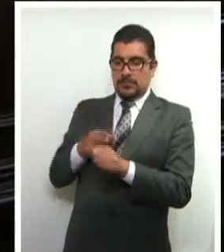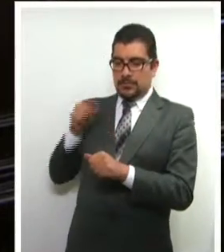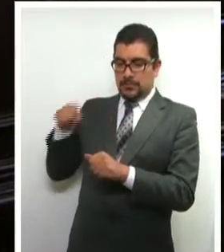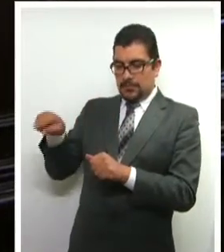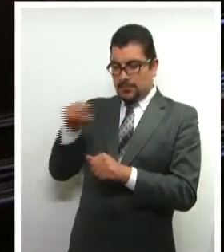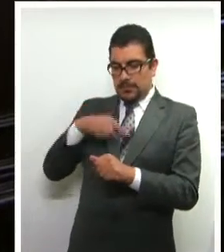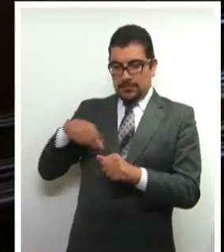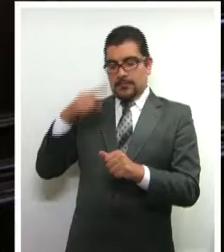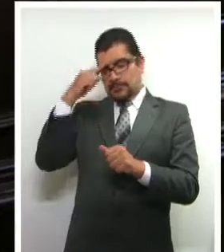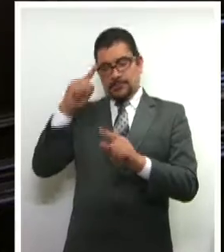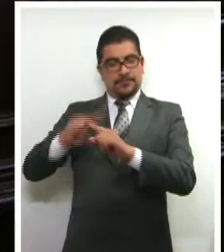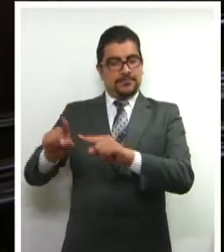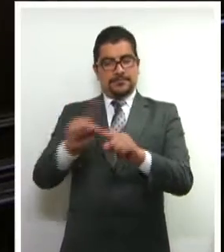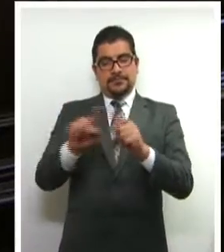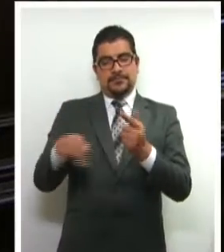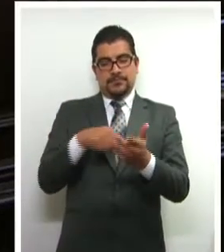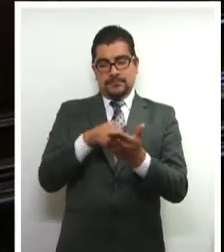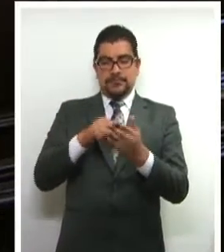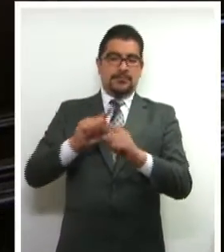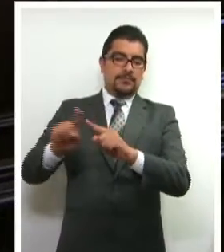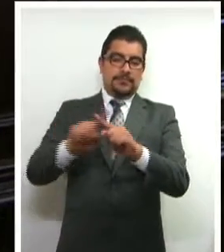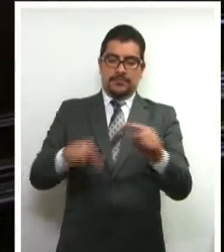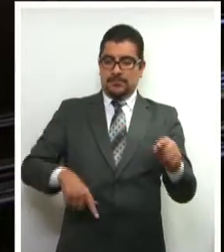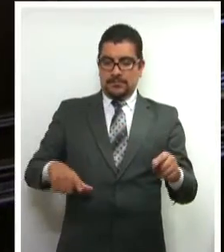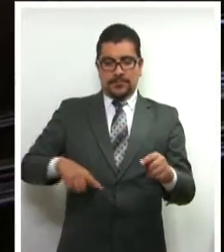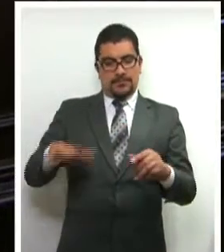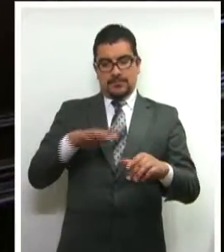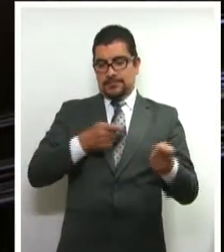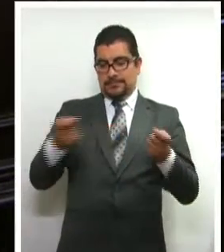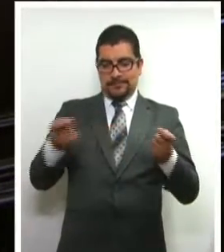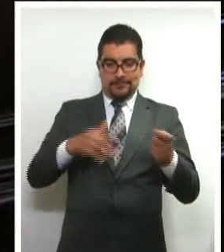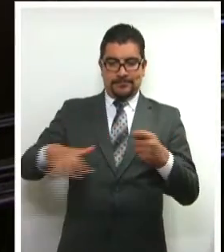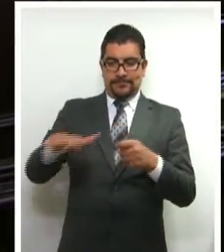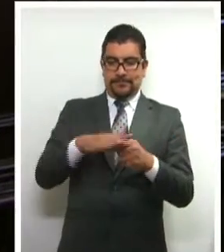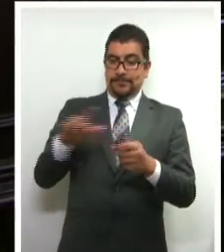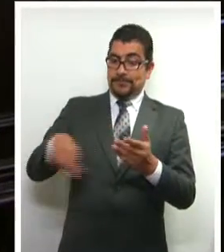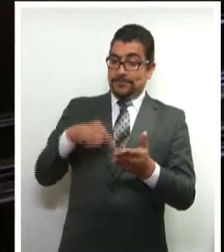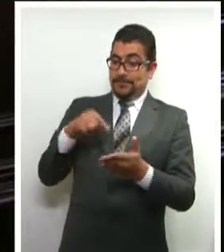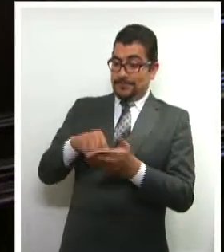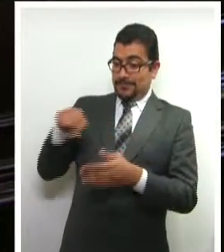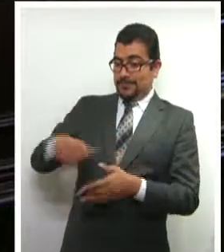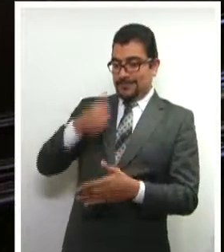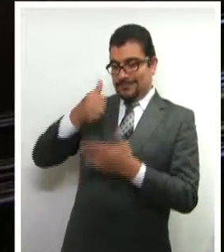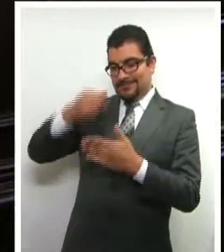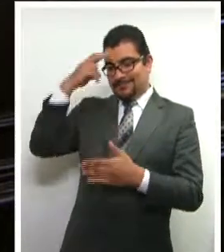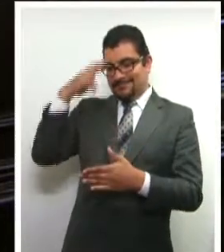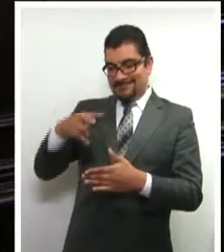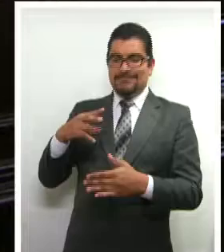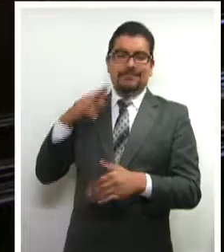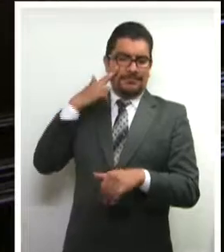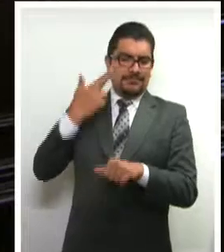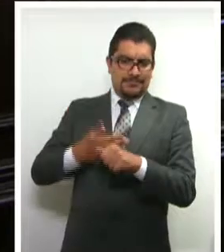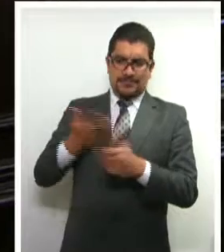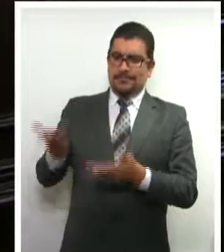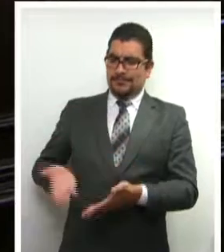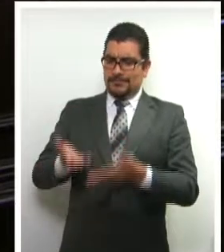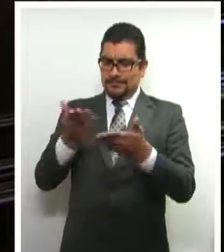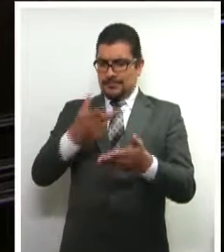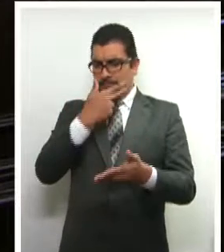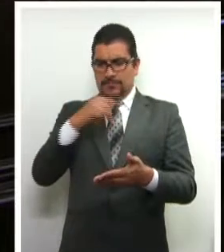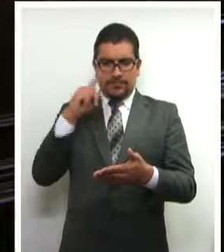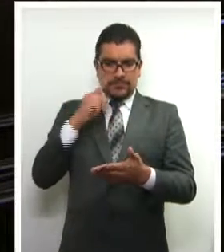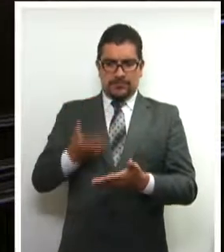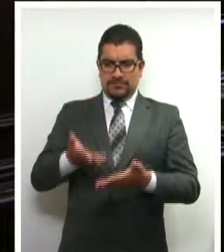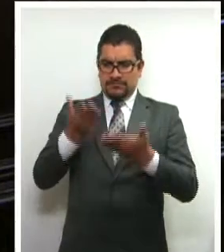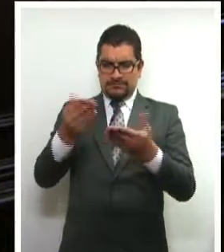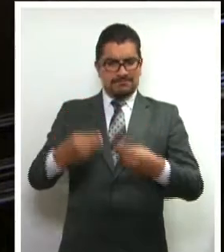responsabilidades de los diferentes gobiernos que las dirigen. El gobierno de la Ciudad de México tiene la enorme responsabilidad de brindar a las y los ciudadanos una